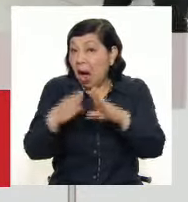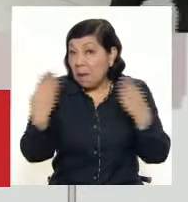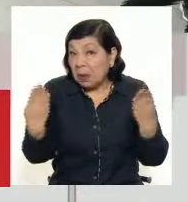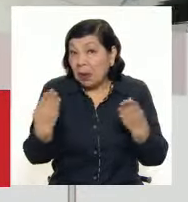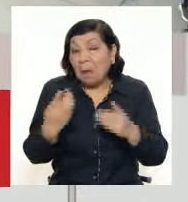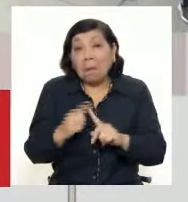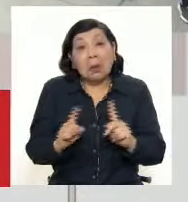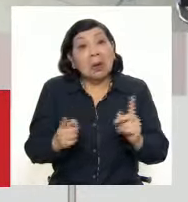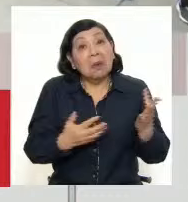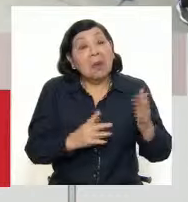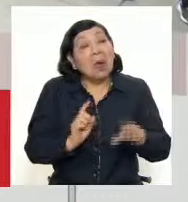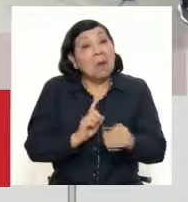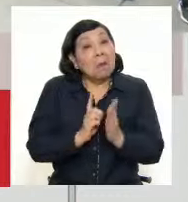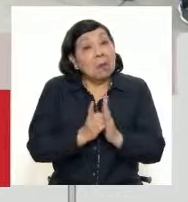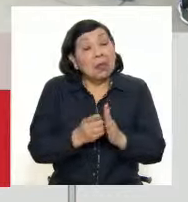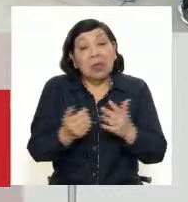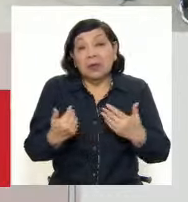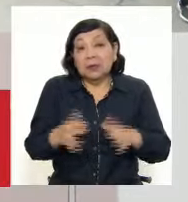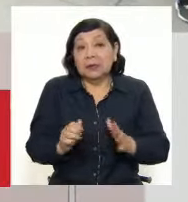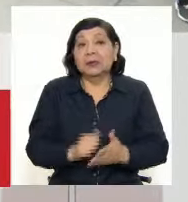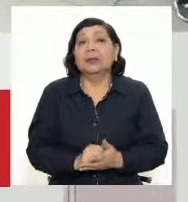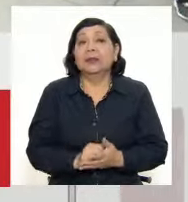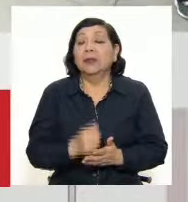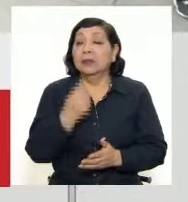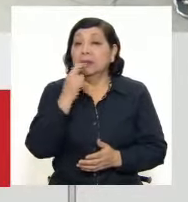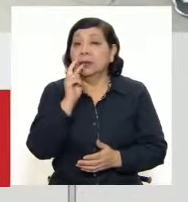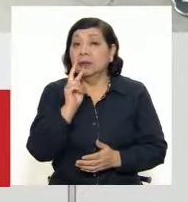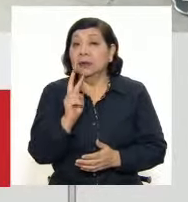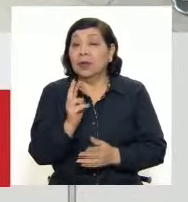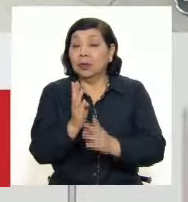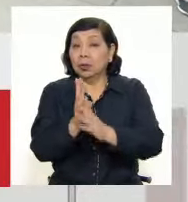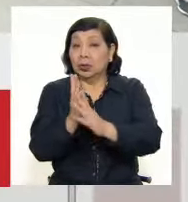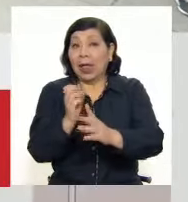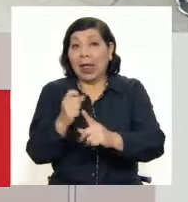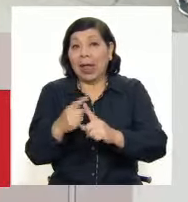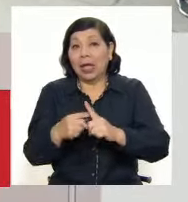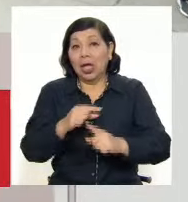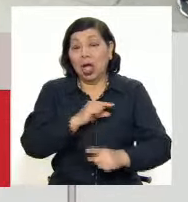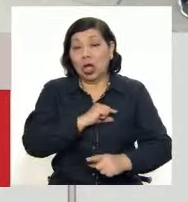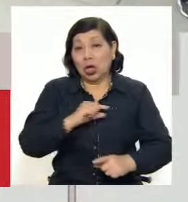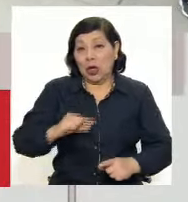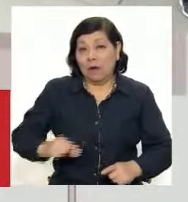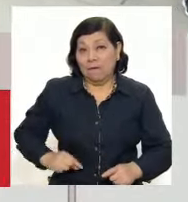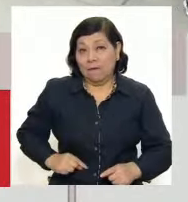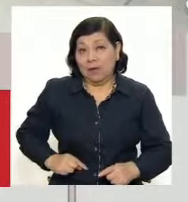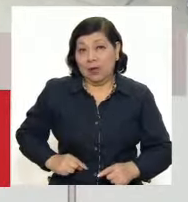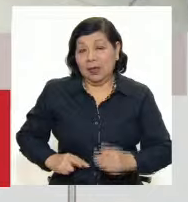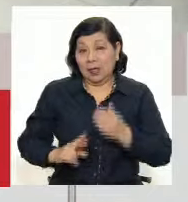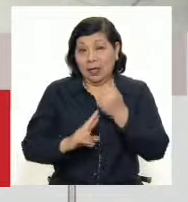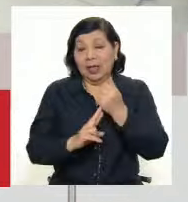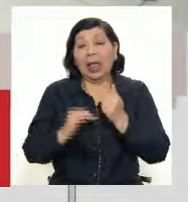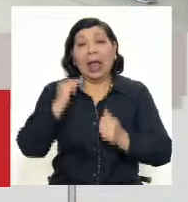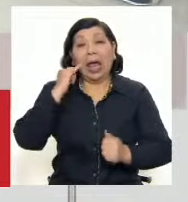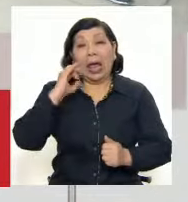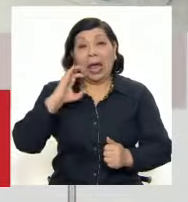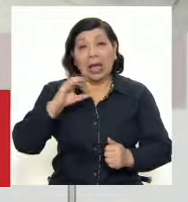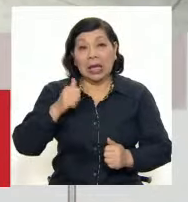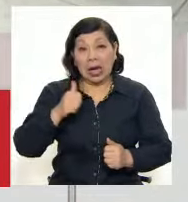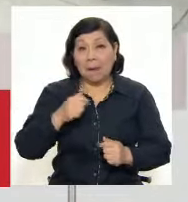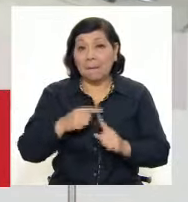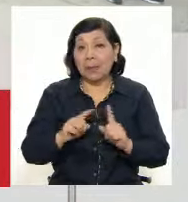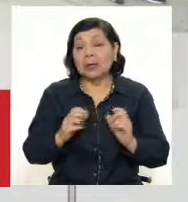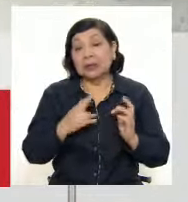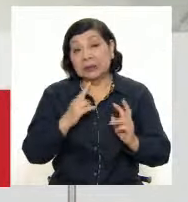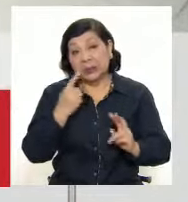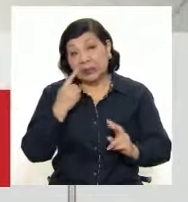aperturar, pero esperemos que en unos minutos lo hagan. Ahora, hemos visto en la cola al ex gobernador regional de Ica, Fernando Sillones.